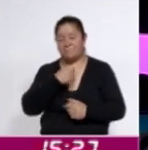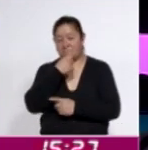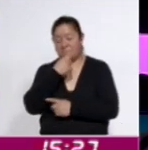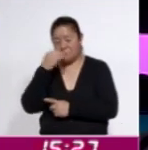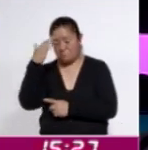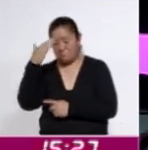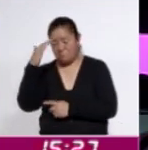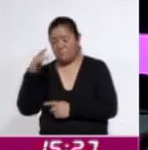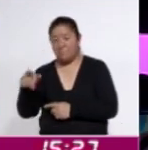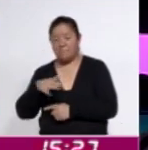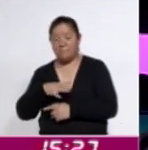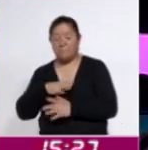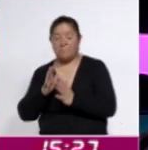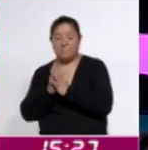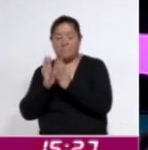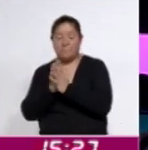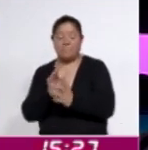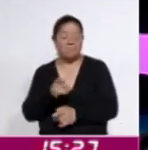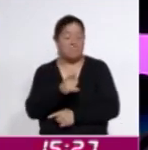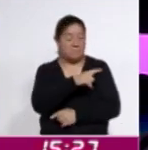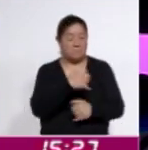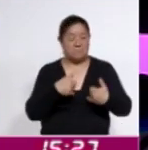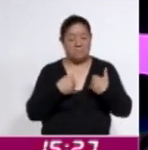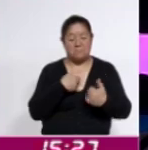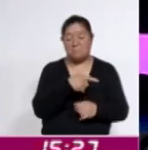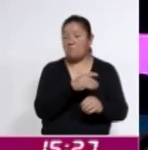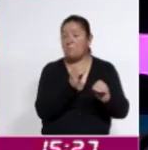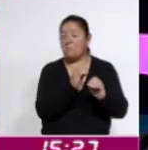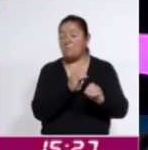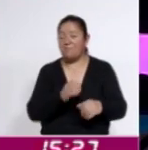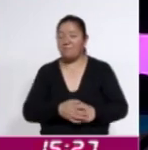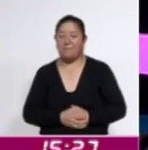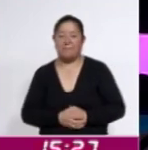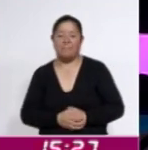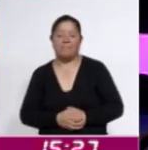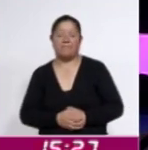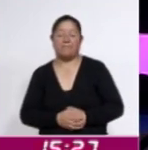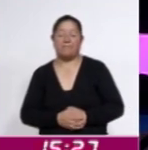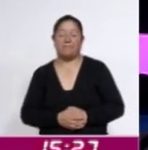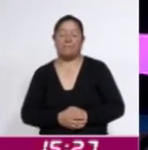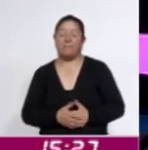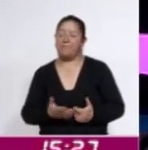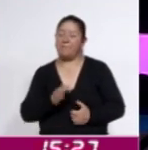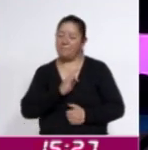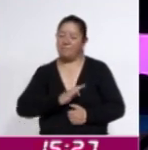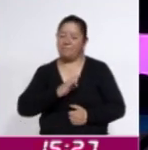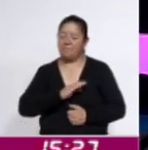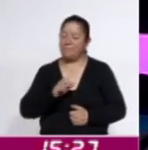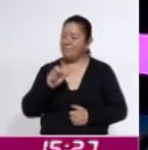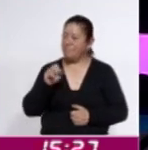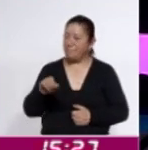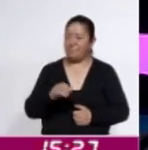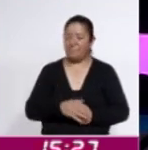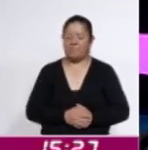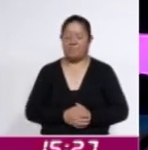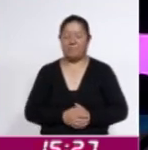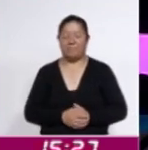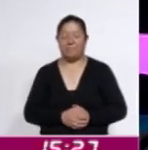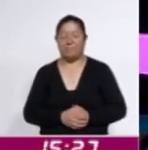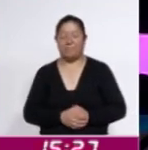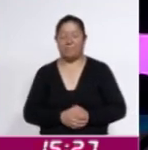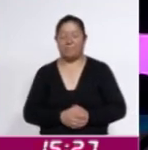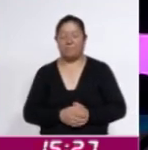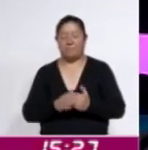cosas, menos en hacer alguna actividad física. Pero bueno, así transcurrió. Enhorabuena por los adultos mayores. Vamos a otras cuestiones.